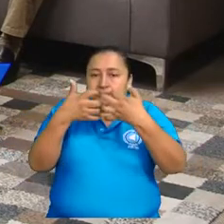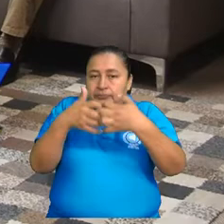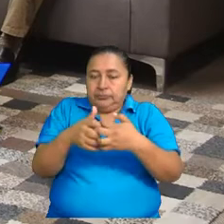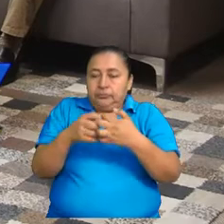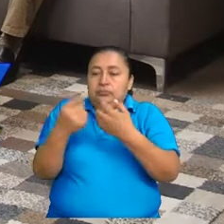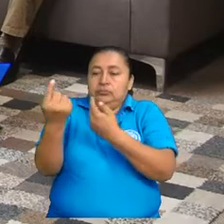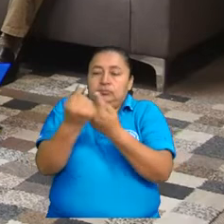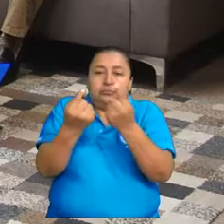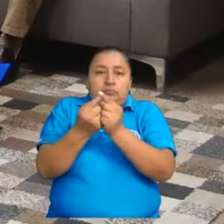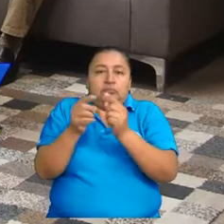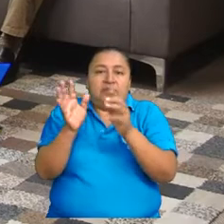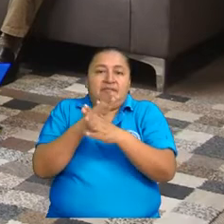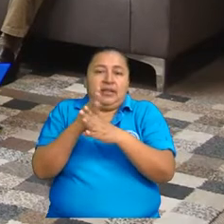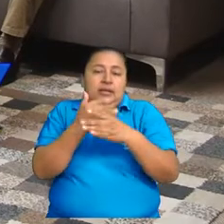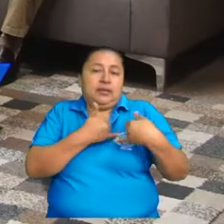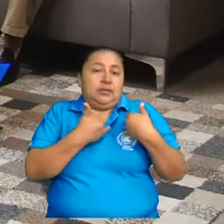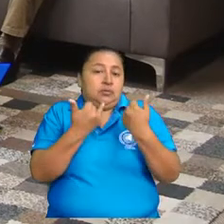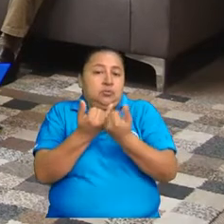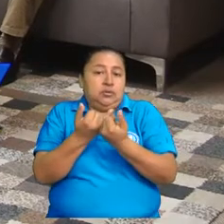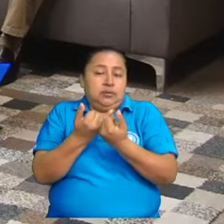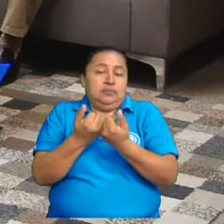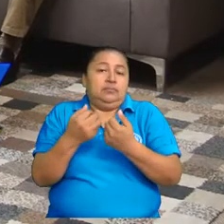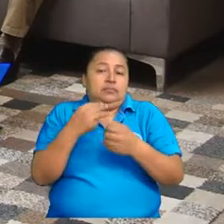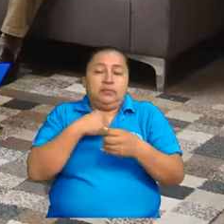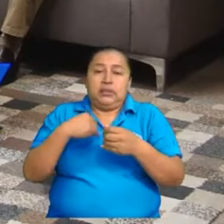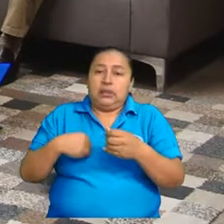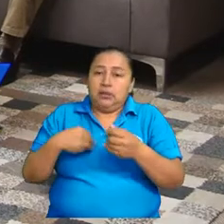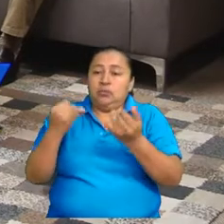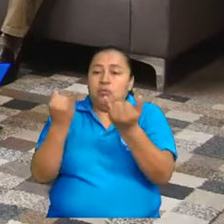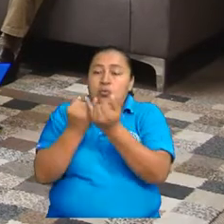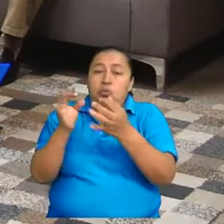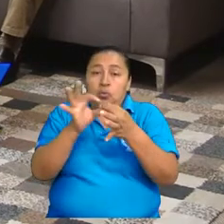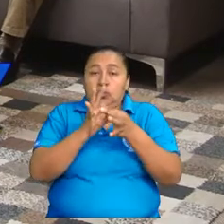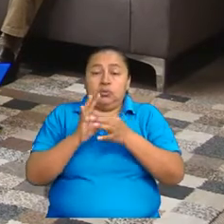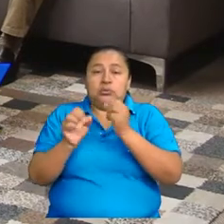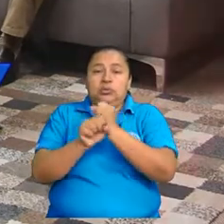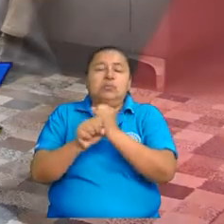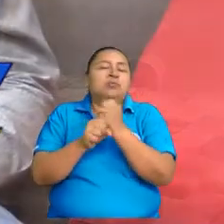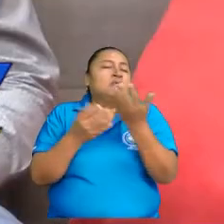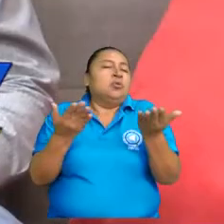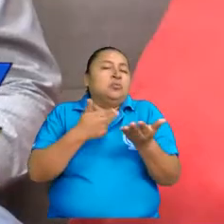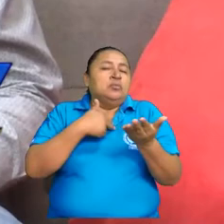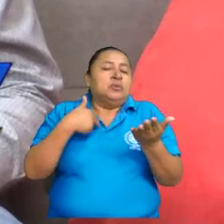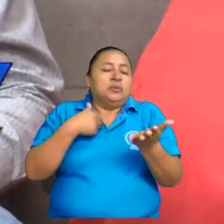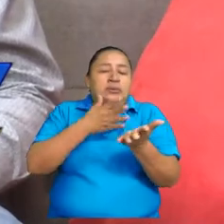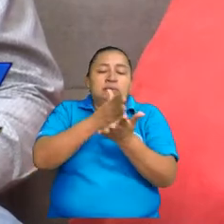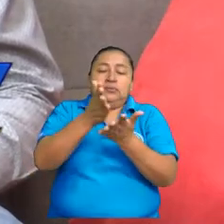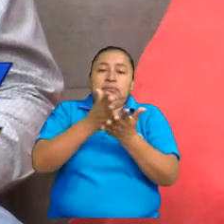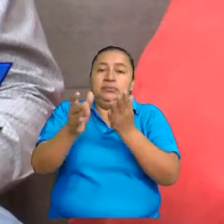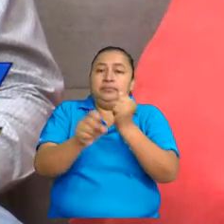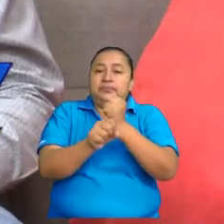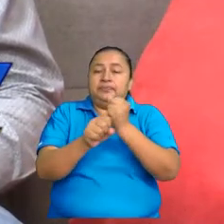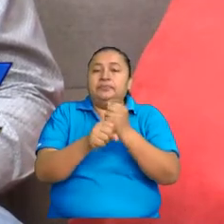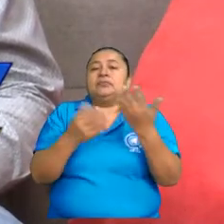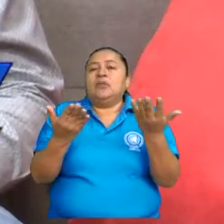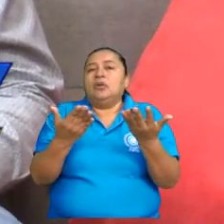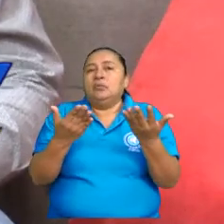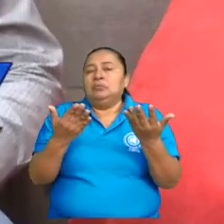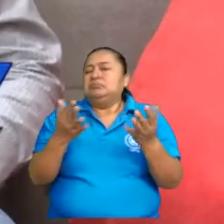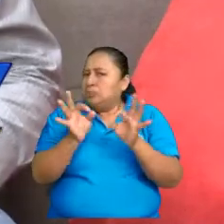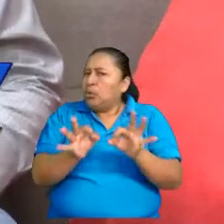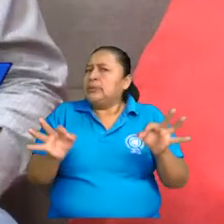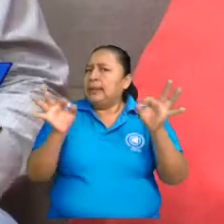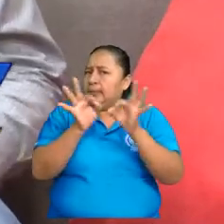convergencia necesaria de otras instituciones. ¿Cómo se establece esa línea de trabajo y cuán importante es esa suerte